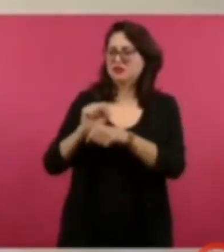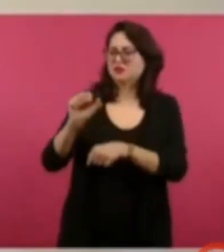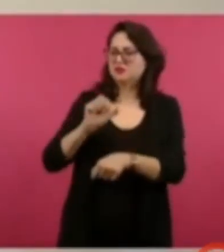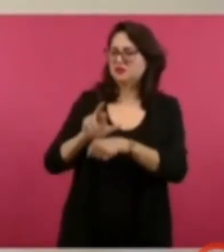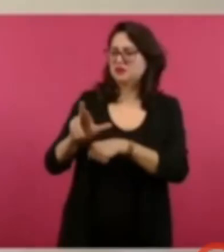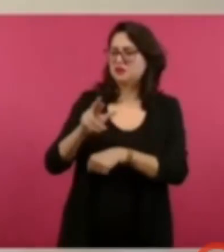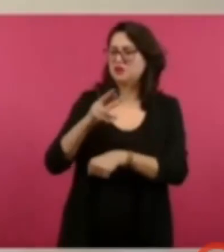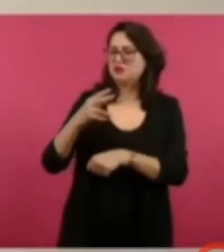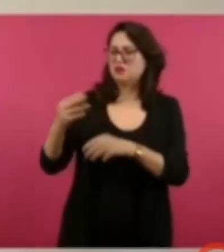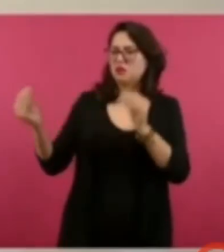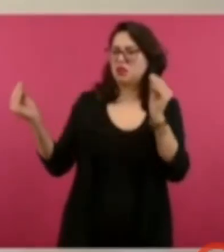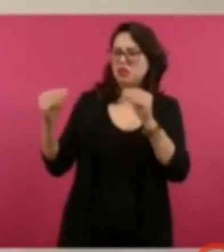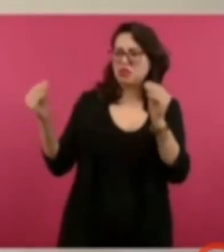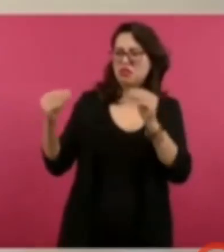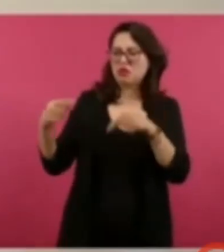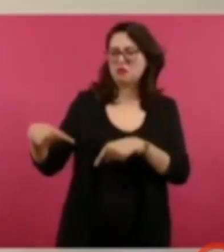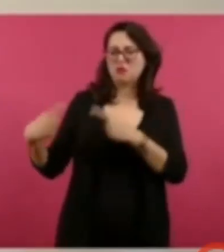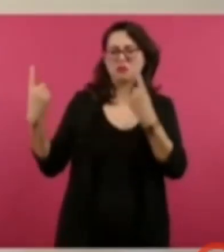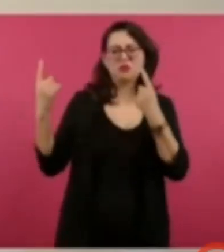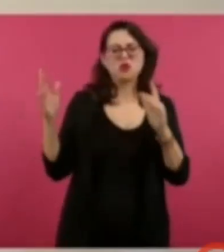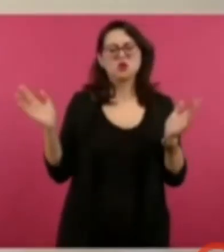Nosotros vamos bien,